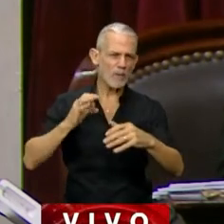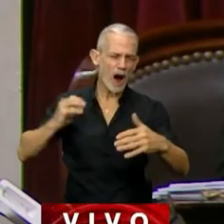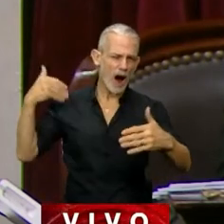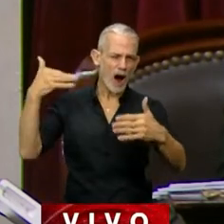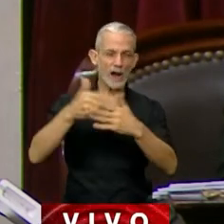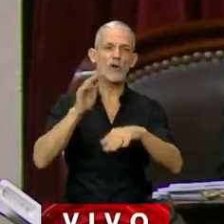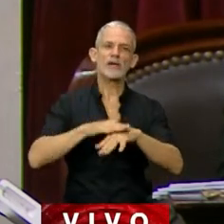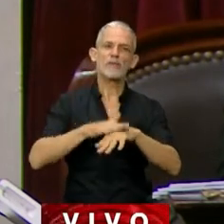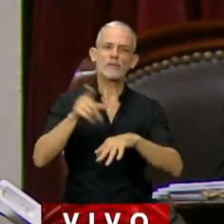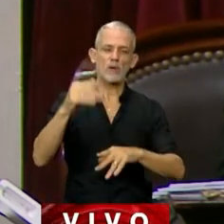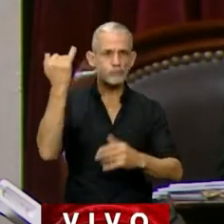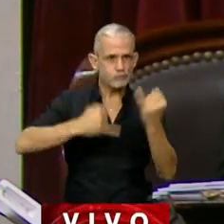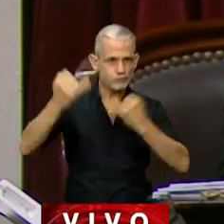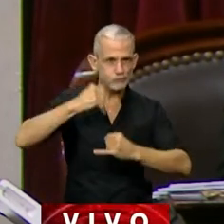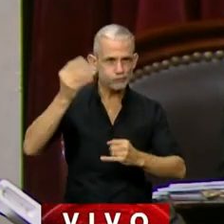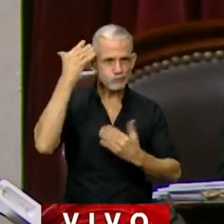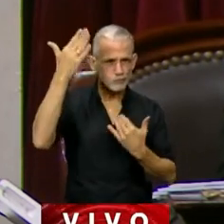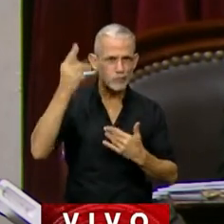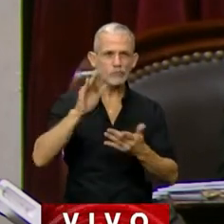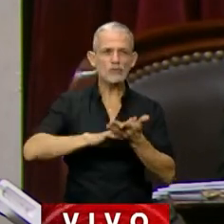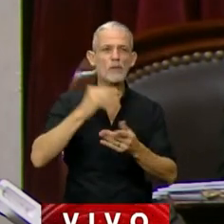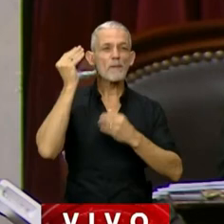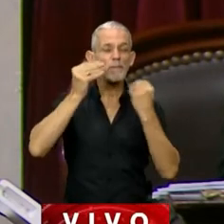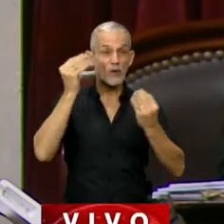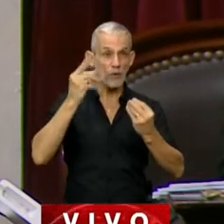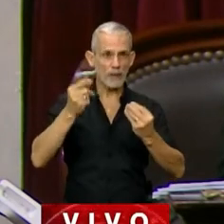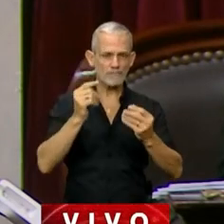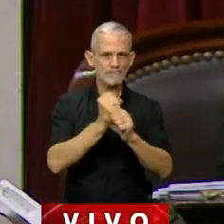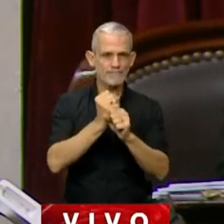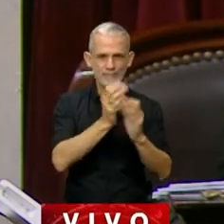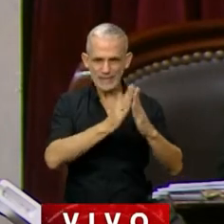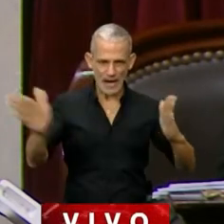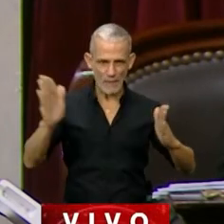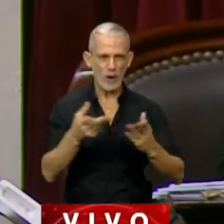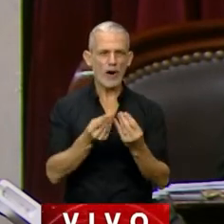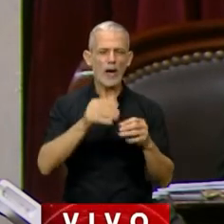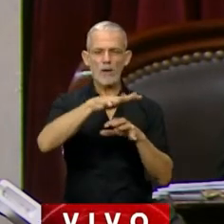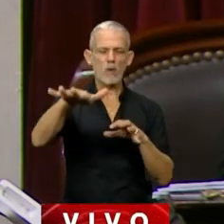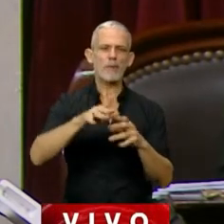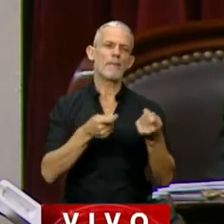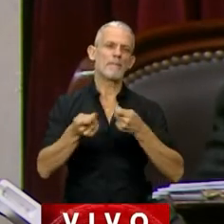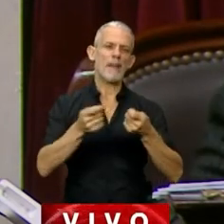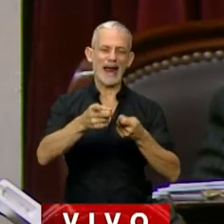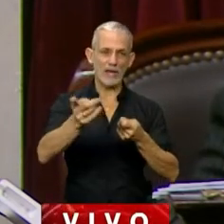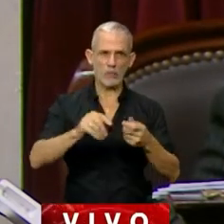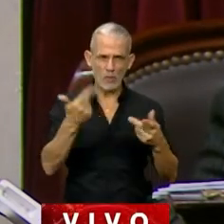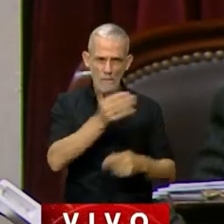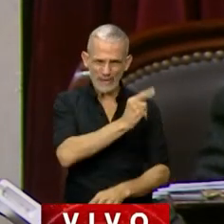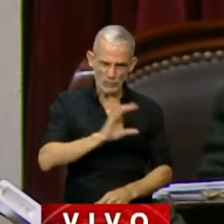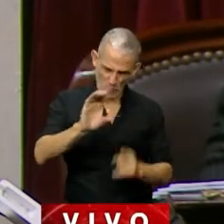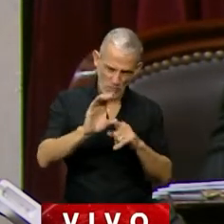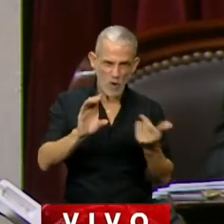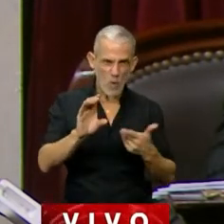criterio responsable expuso su preocupación respecto a la gestión de las áreas marinas cuando no se cuenta con el